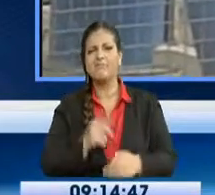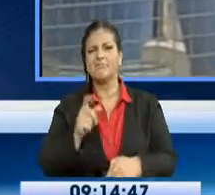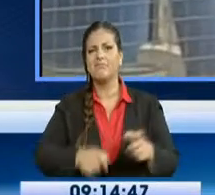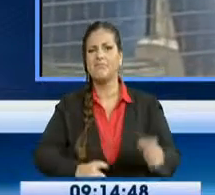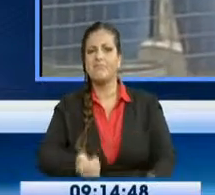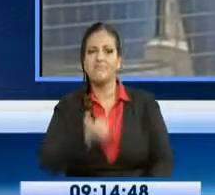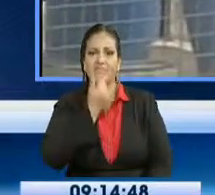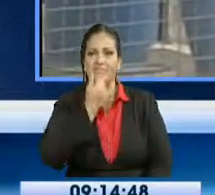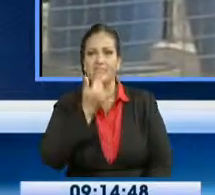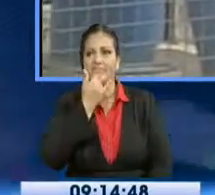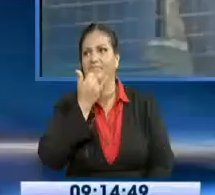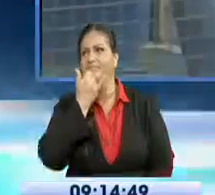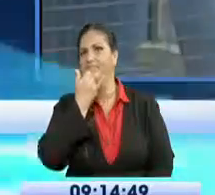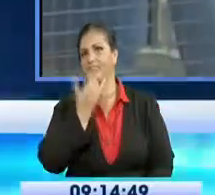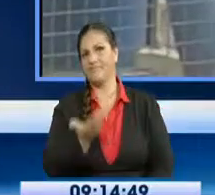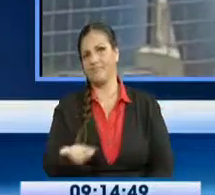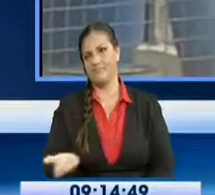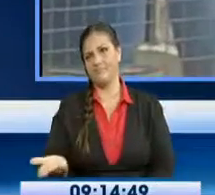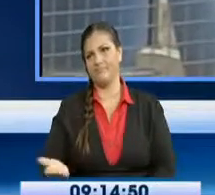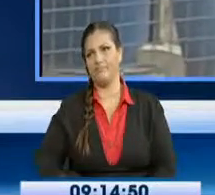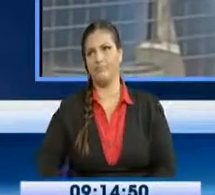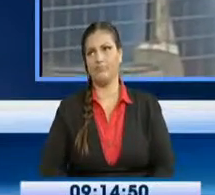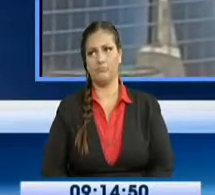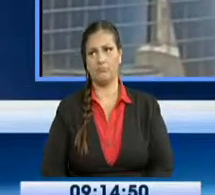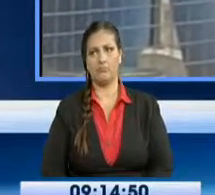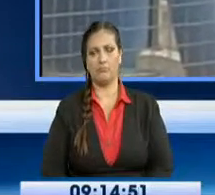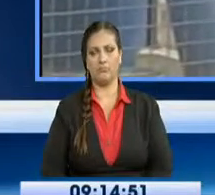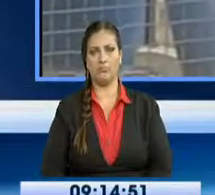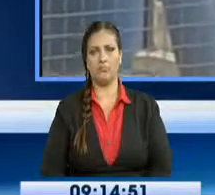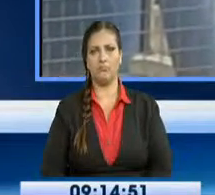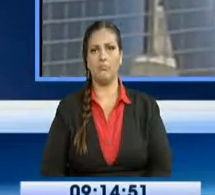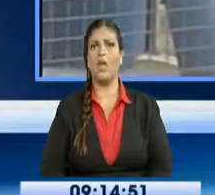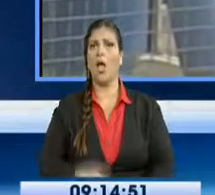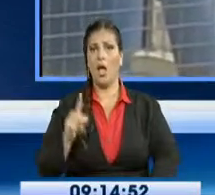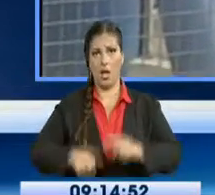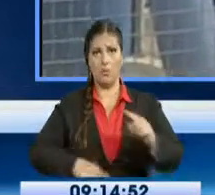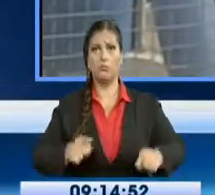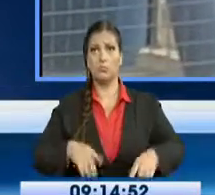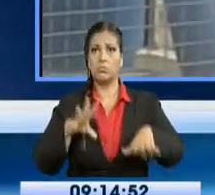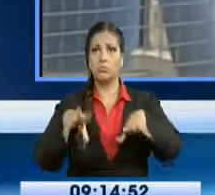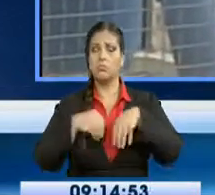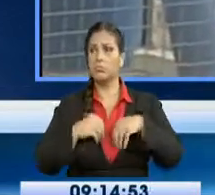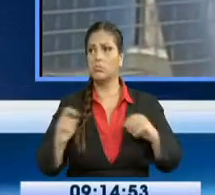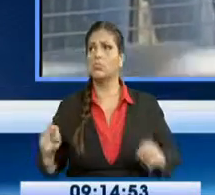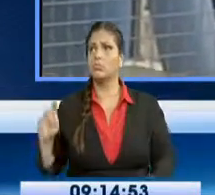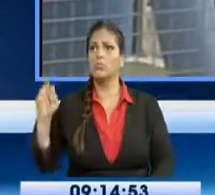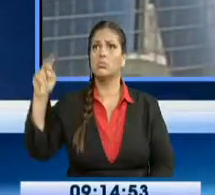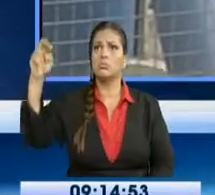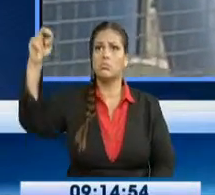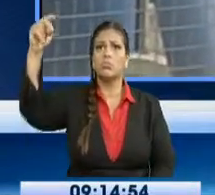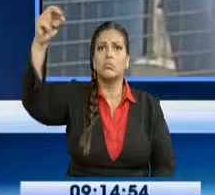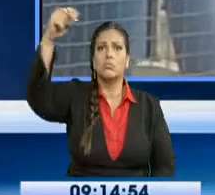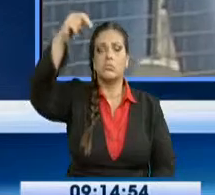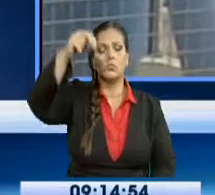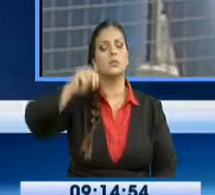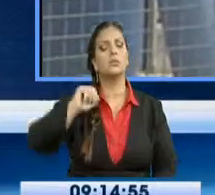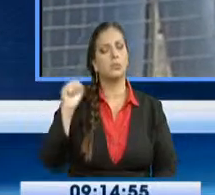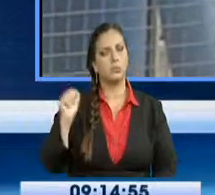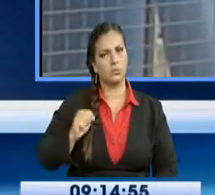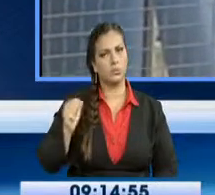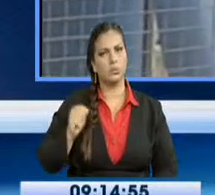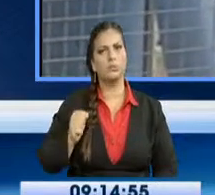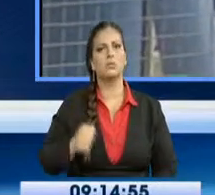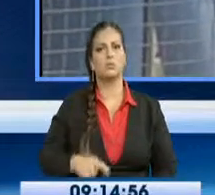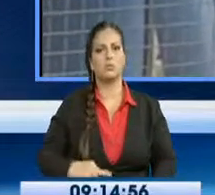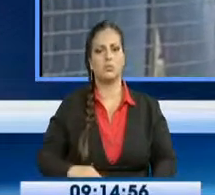razón. De pronto las personas que por lo menos sí utilizan, los que sí utilizan el paso peatonal elevado, que por lo menos ellos estén seguros acá arriba.